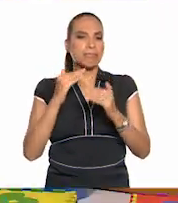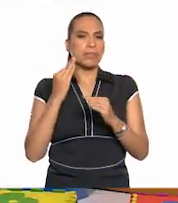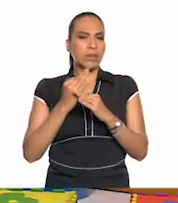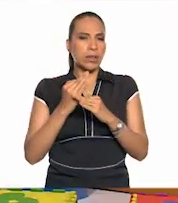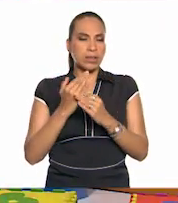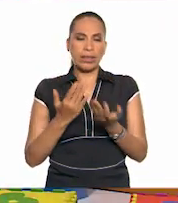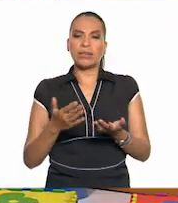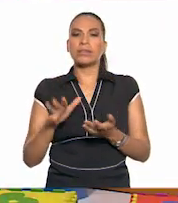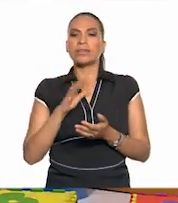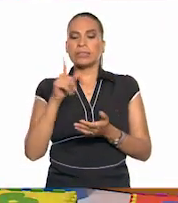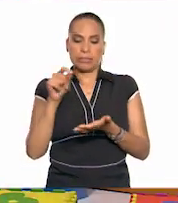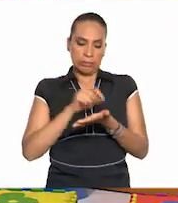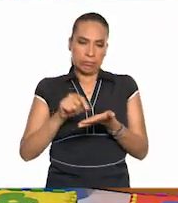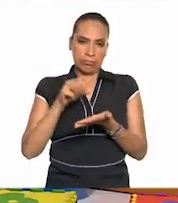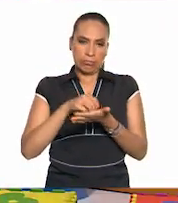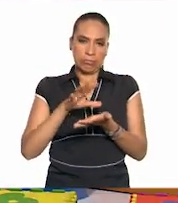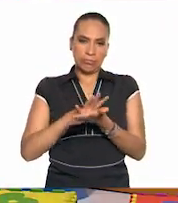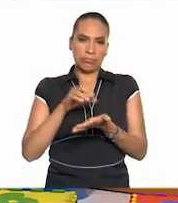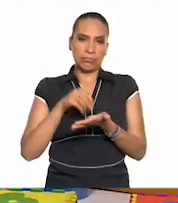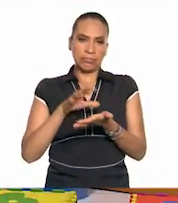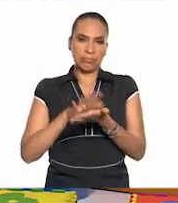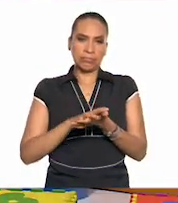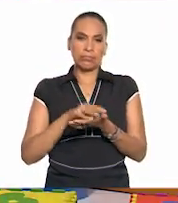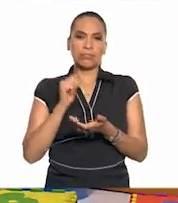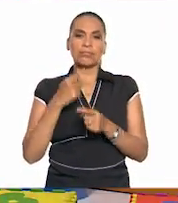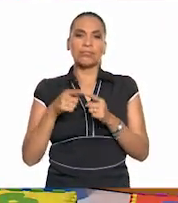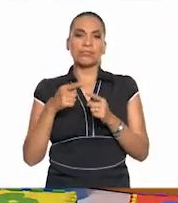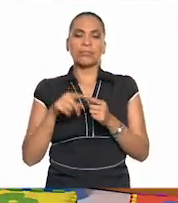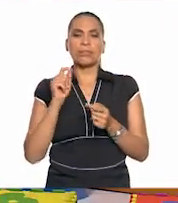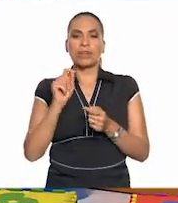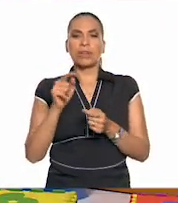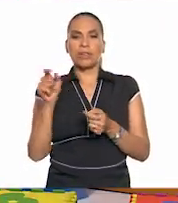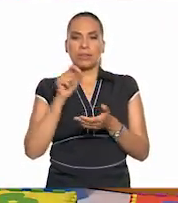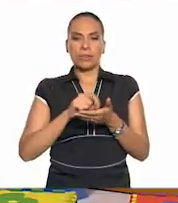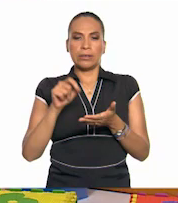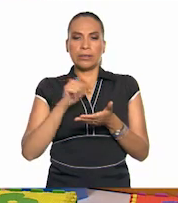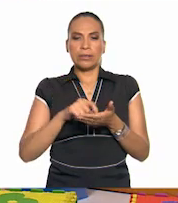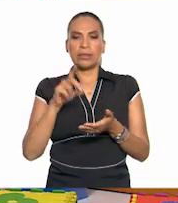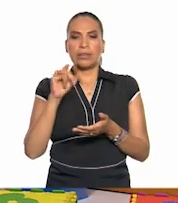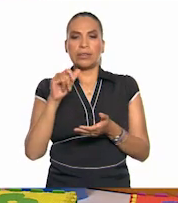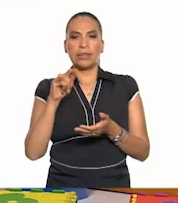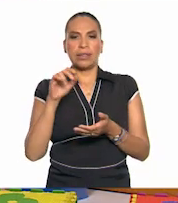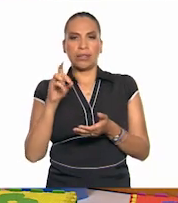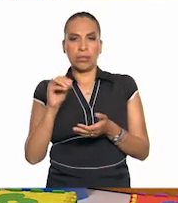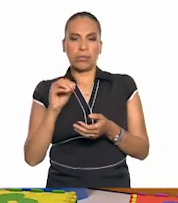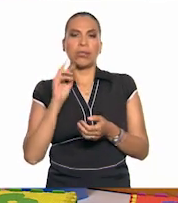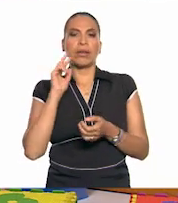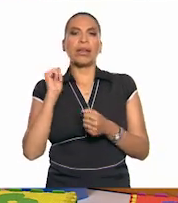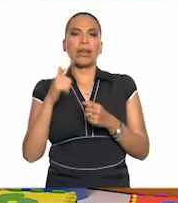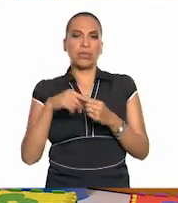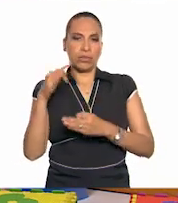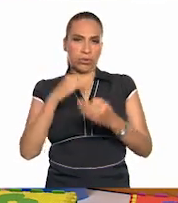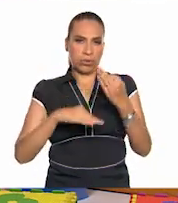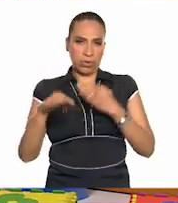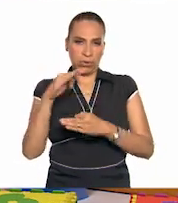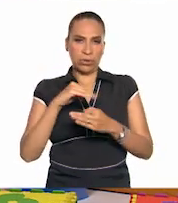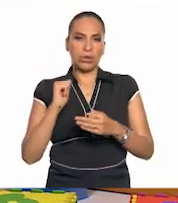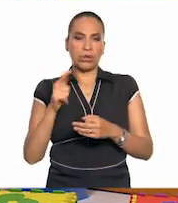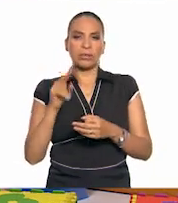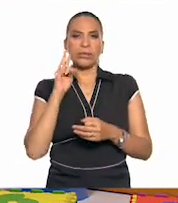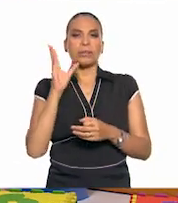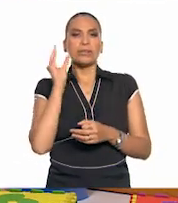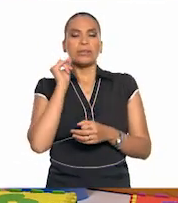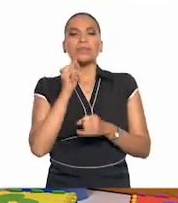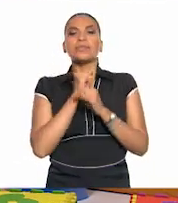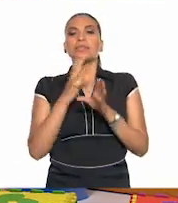que la toma de notas no es un dictado, ¿eh? No es que te estén dictando y tú escribas todo lo que vayas escuchando. Es recuperar